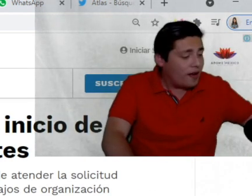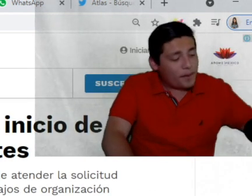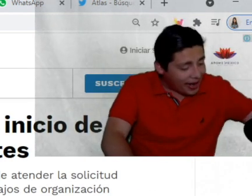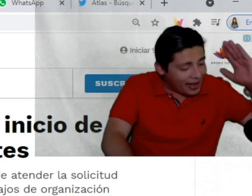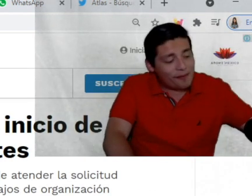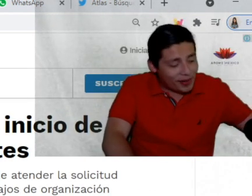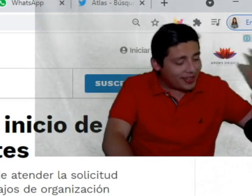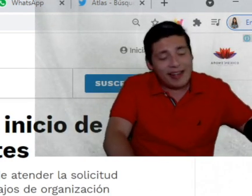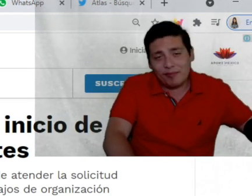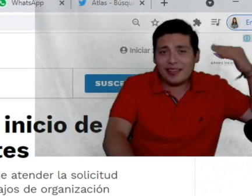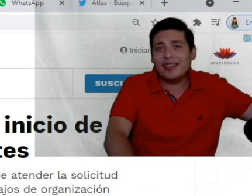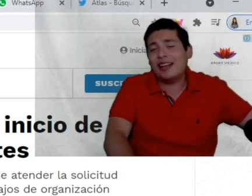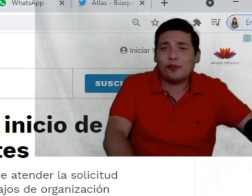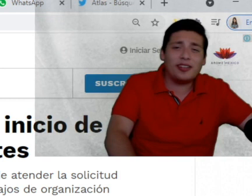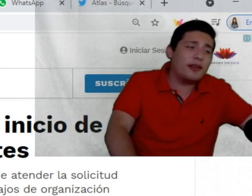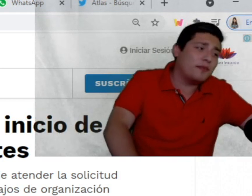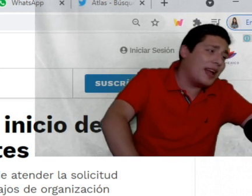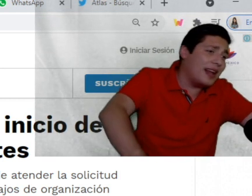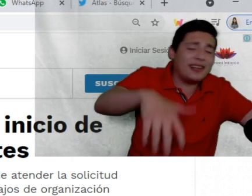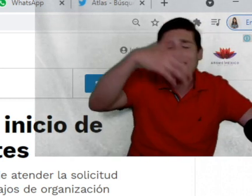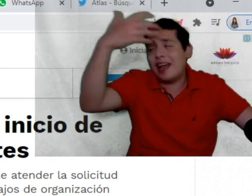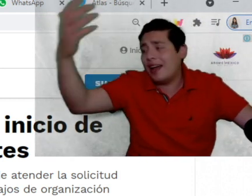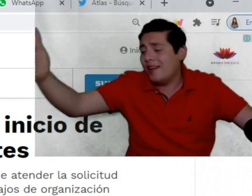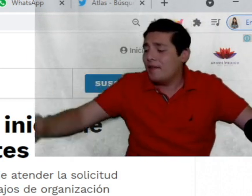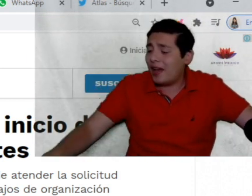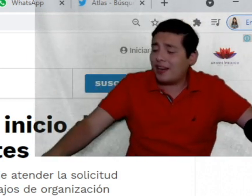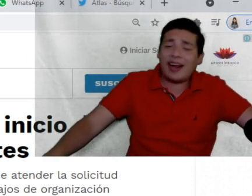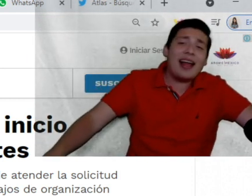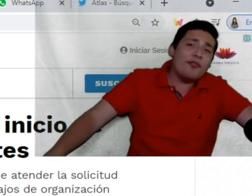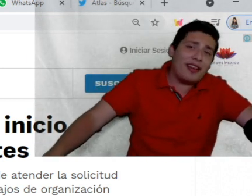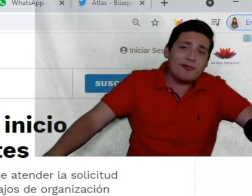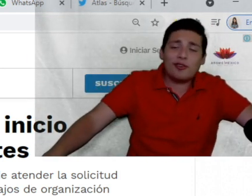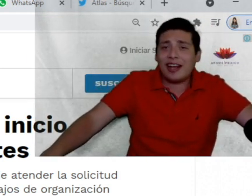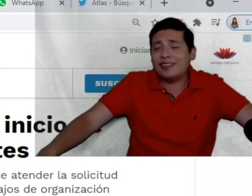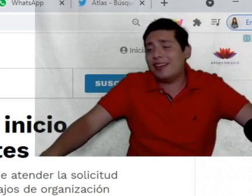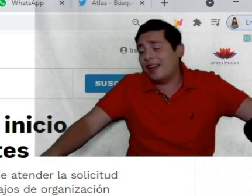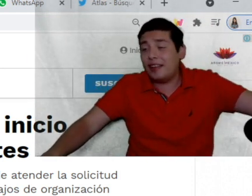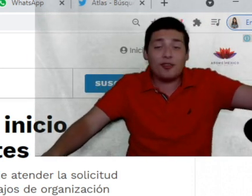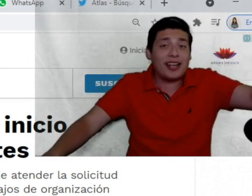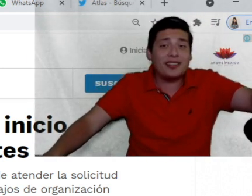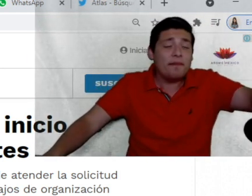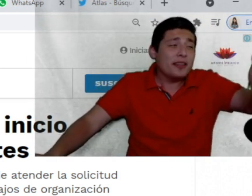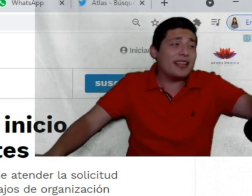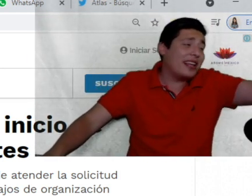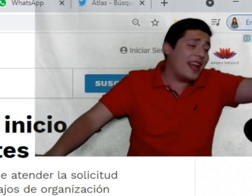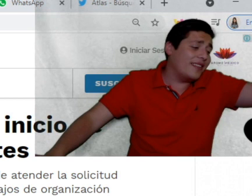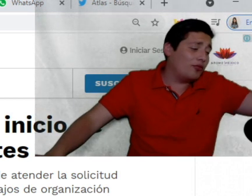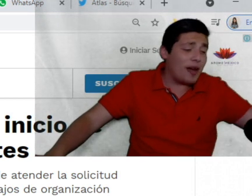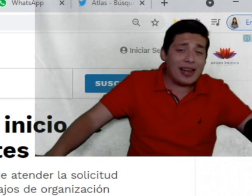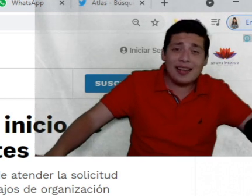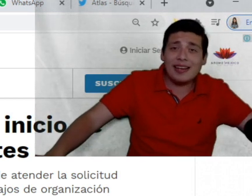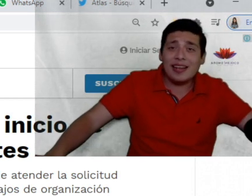descalificación, pegarle al presidente, decir que las cosas van mal, que están atacando a la democracia, que